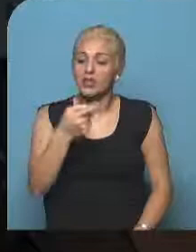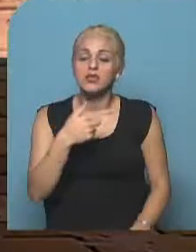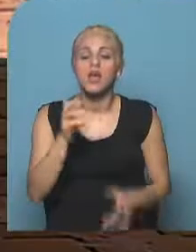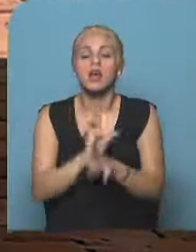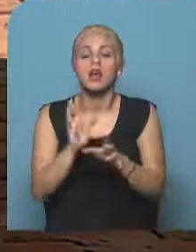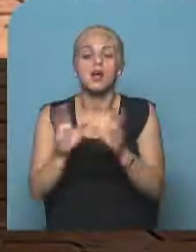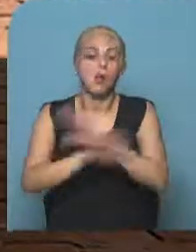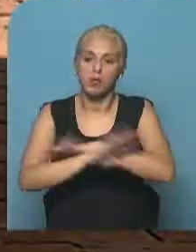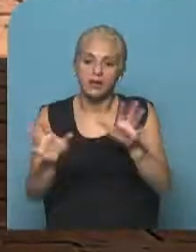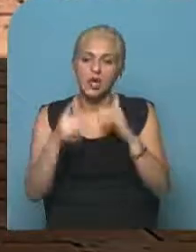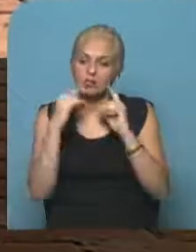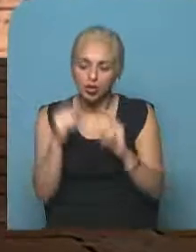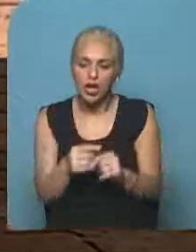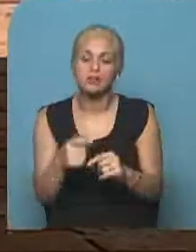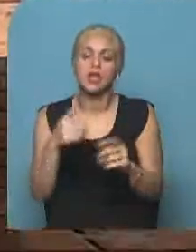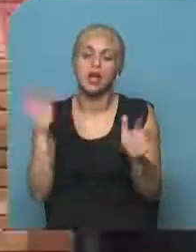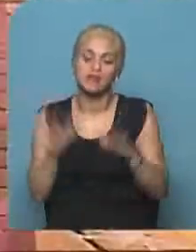en protestas y piquetes.